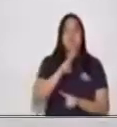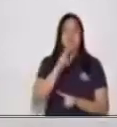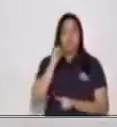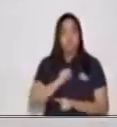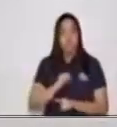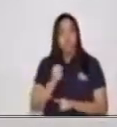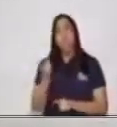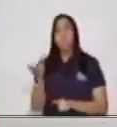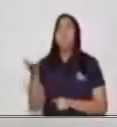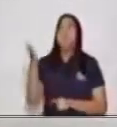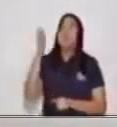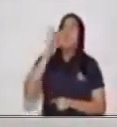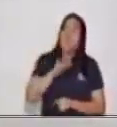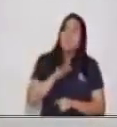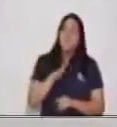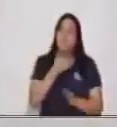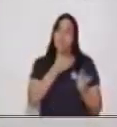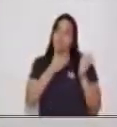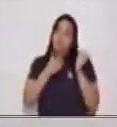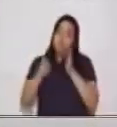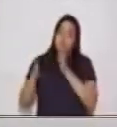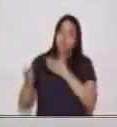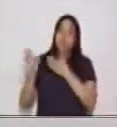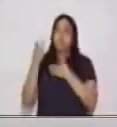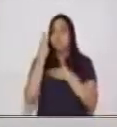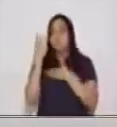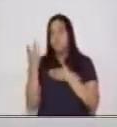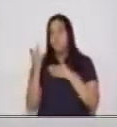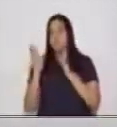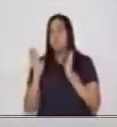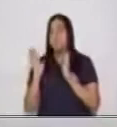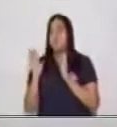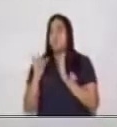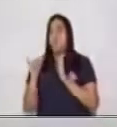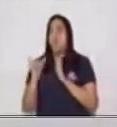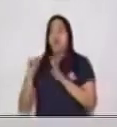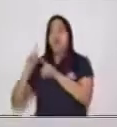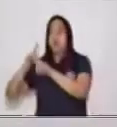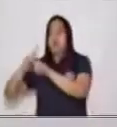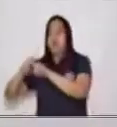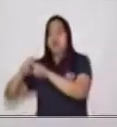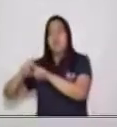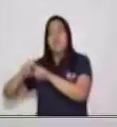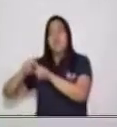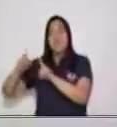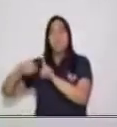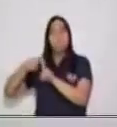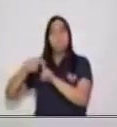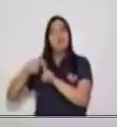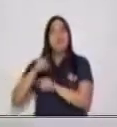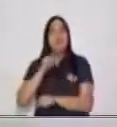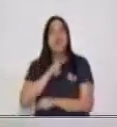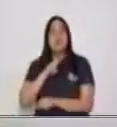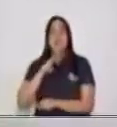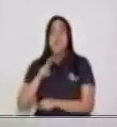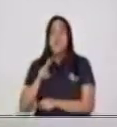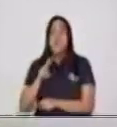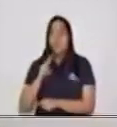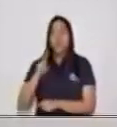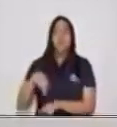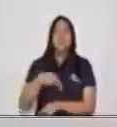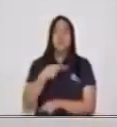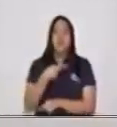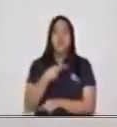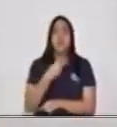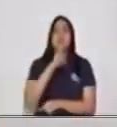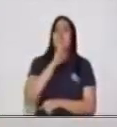Y luego realizamos las operaciones ahí indicadas. Nos queda X más 22 igual 2 por